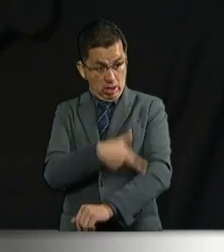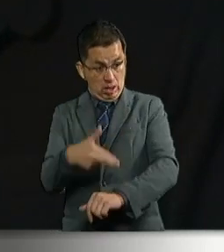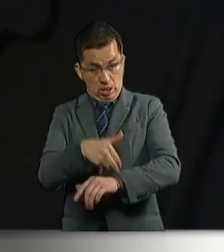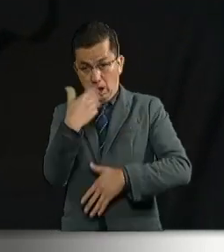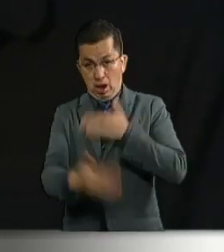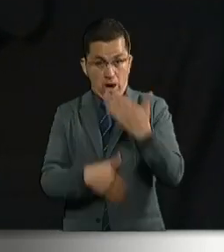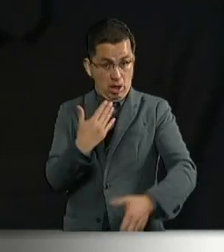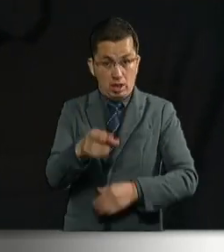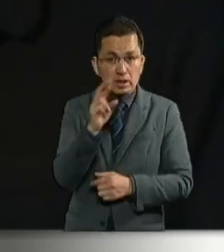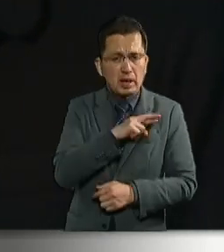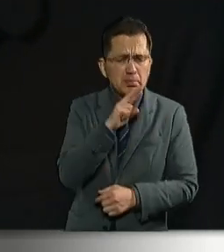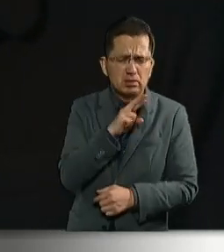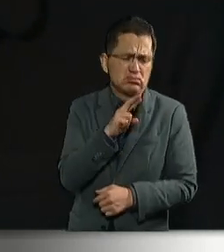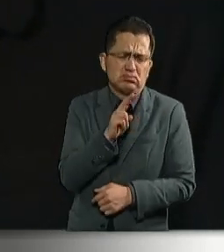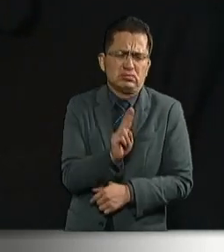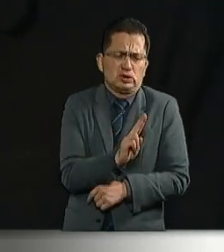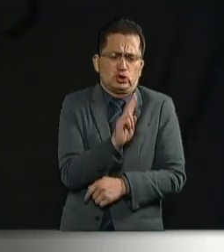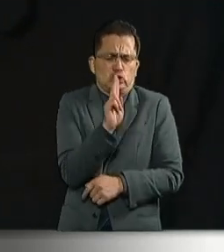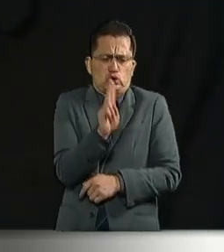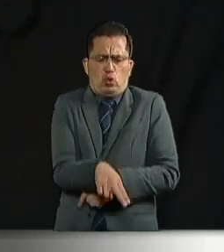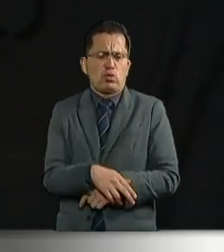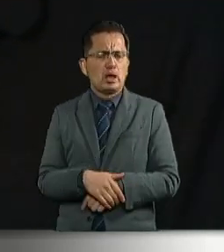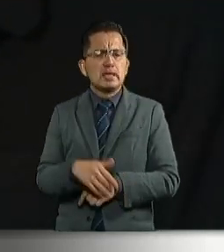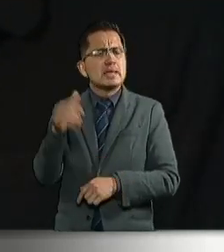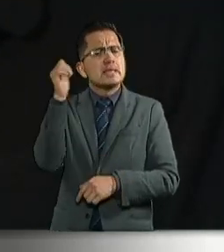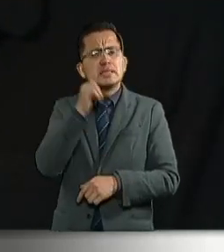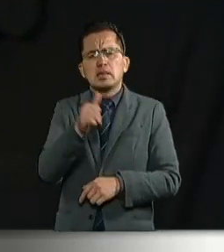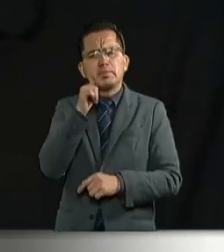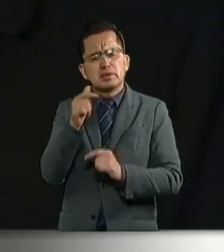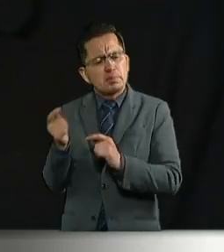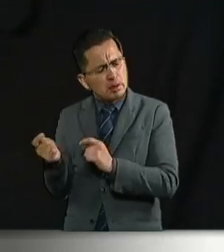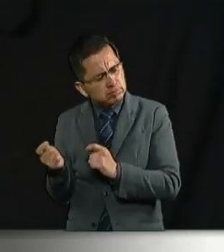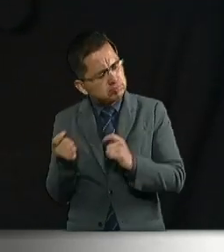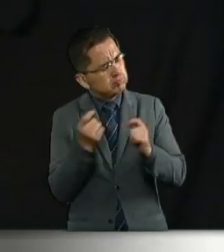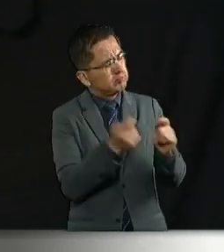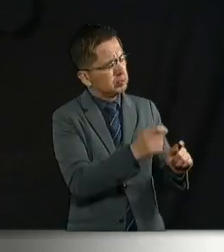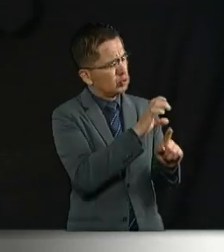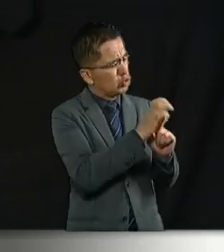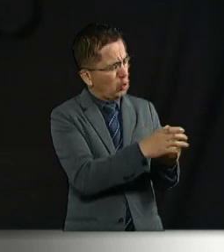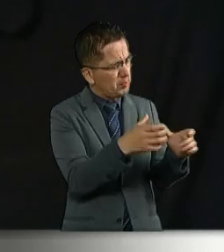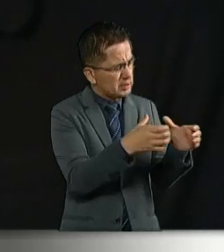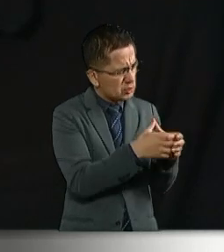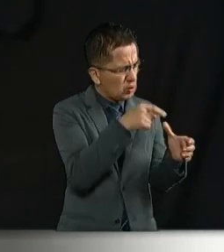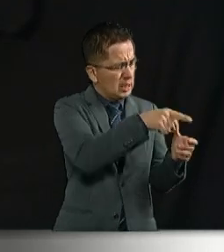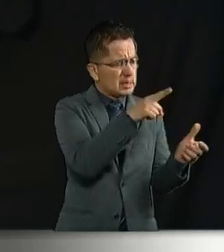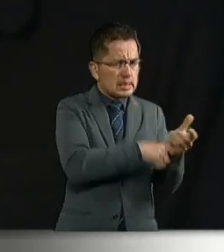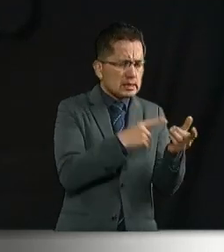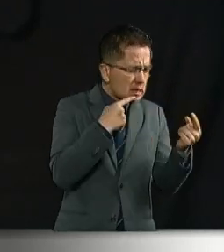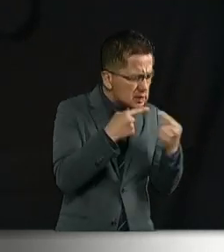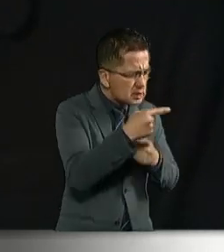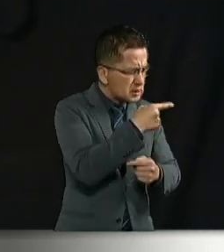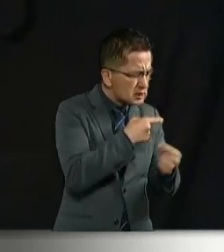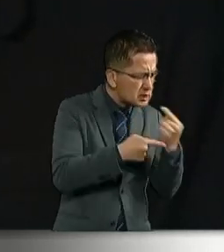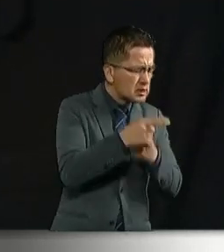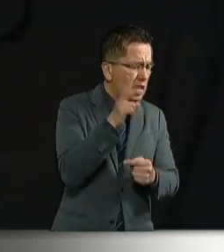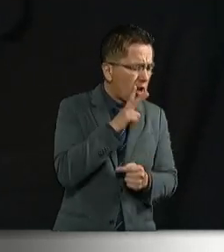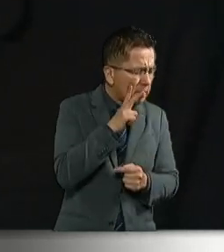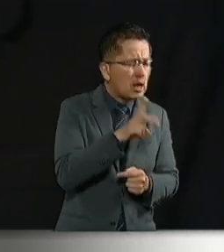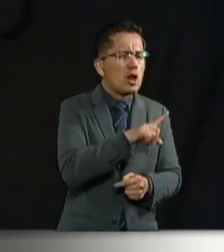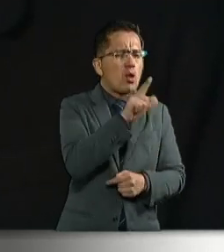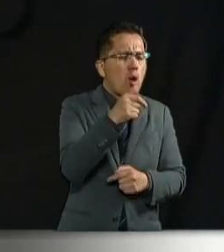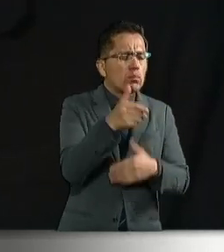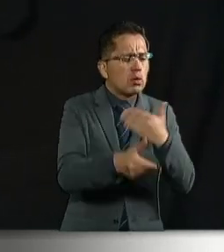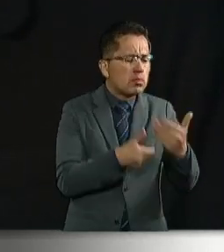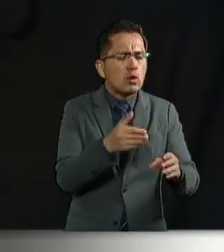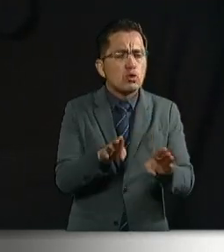siempre enviamos a comisiones y las comisiones dictaminadoras son las que le imprimen el ritmo que consideran conveniente